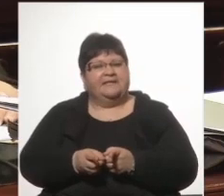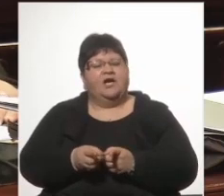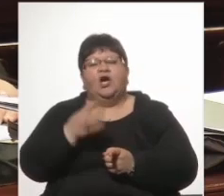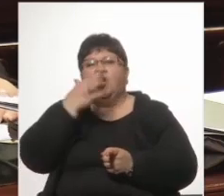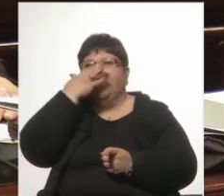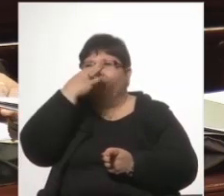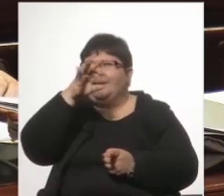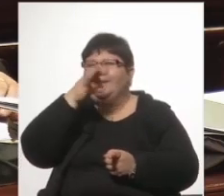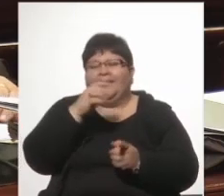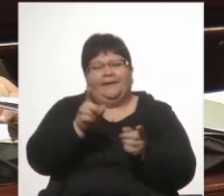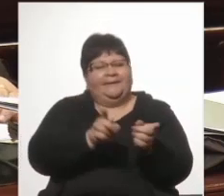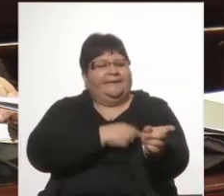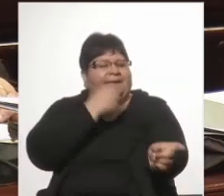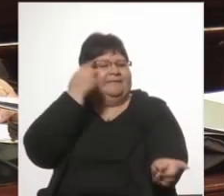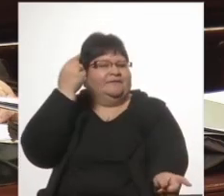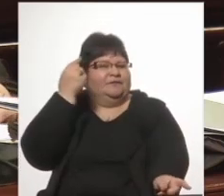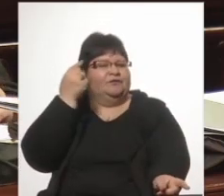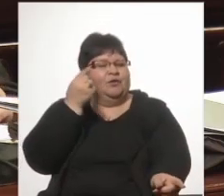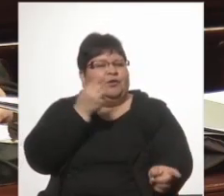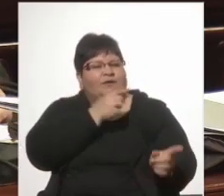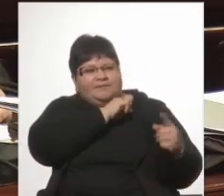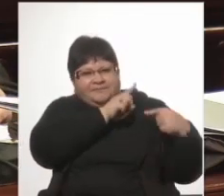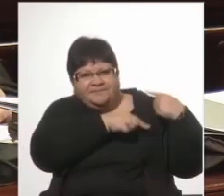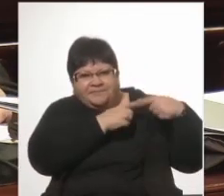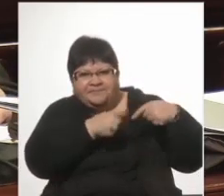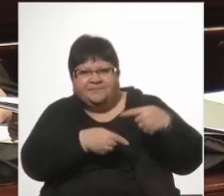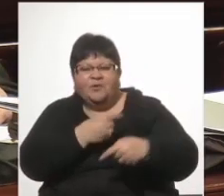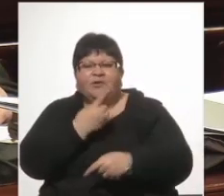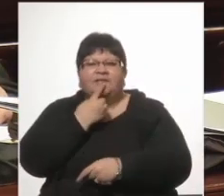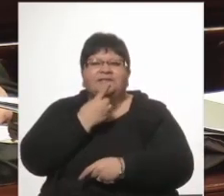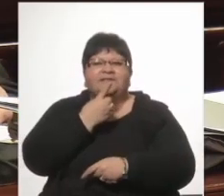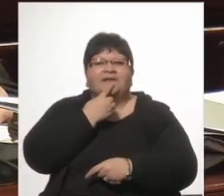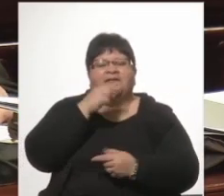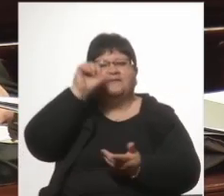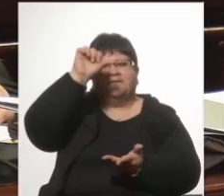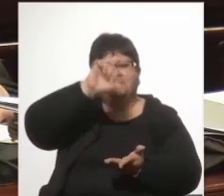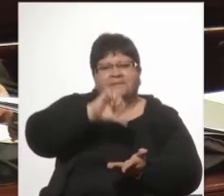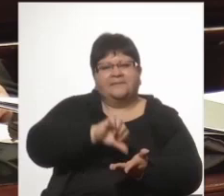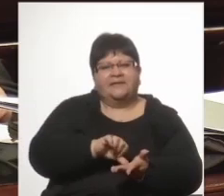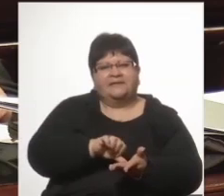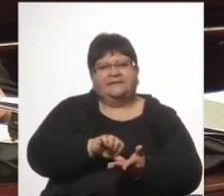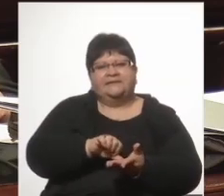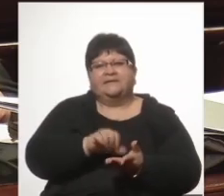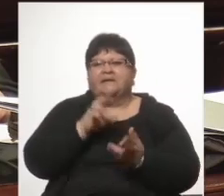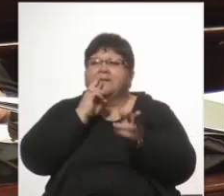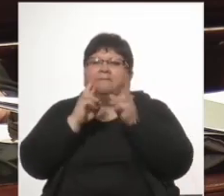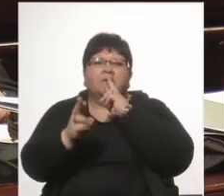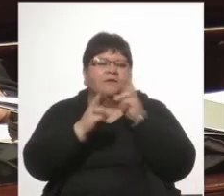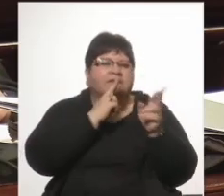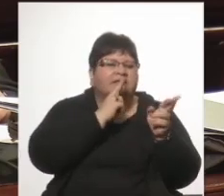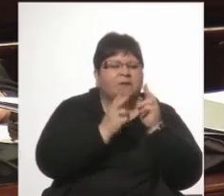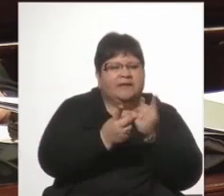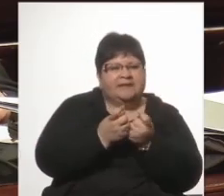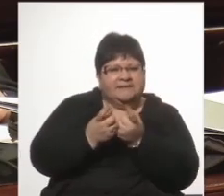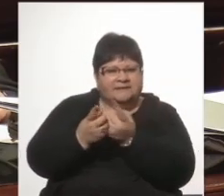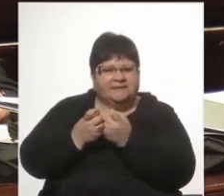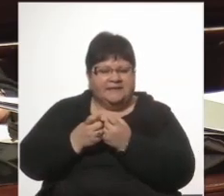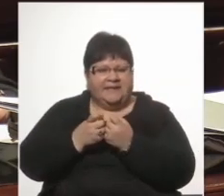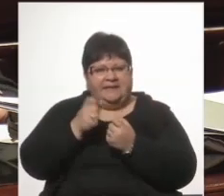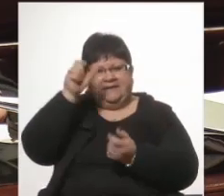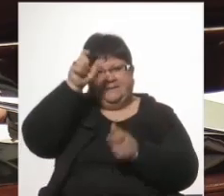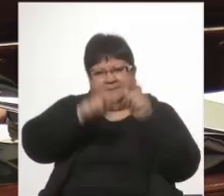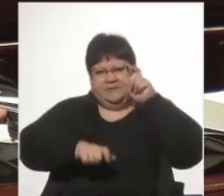tradiciones políticas del país y respondiendo a las reales inquietudes y necesidades de la gente, hasta ese